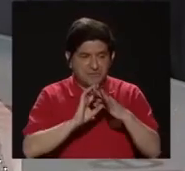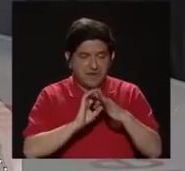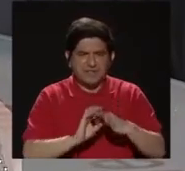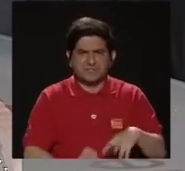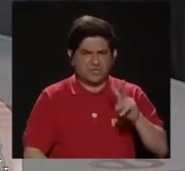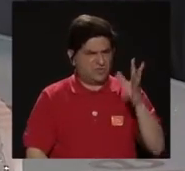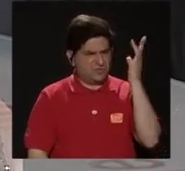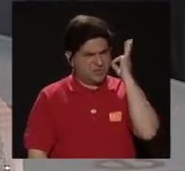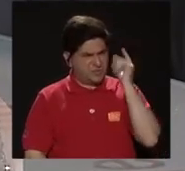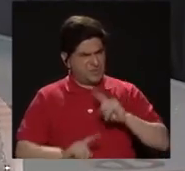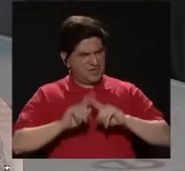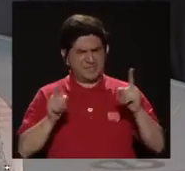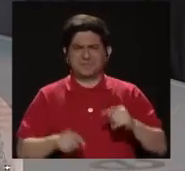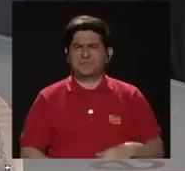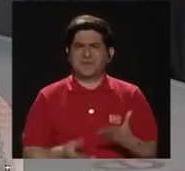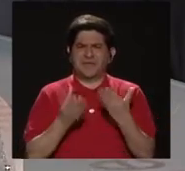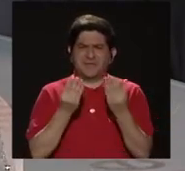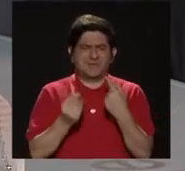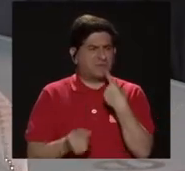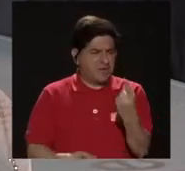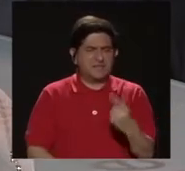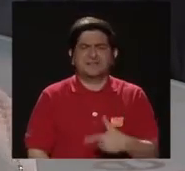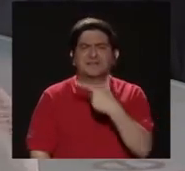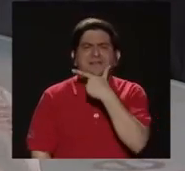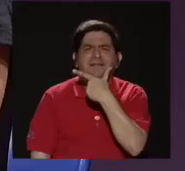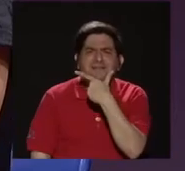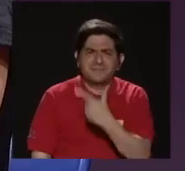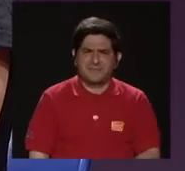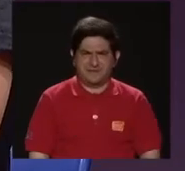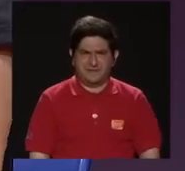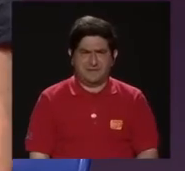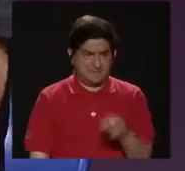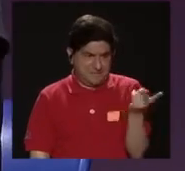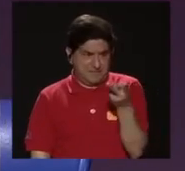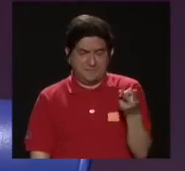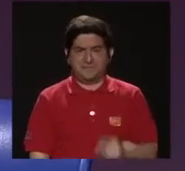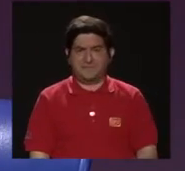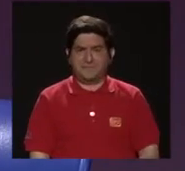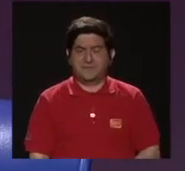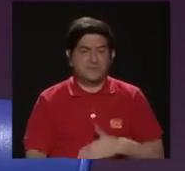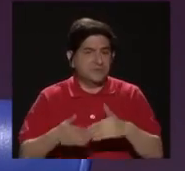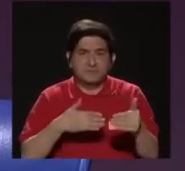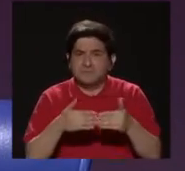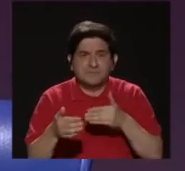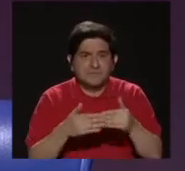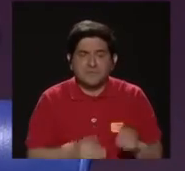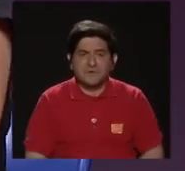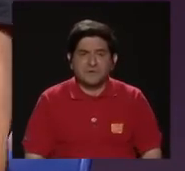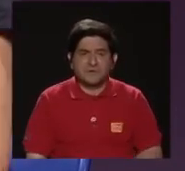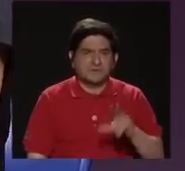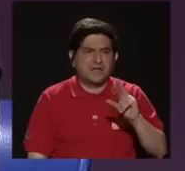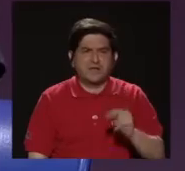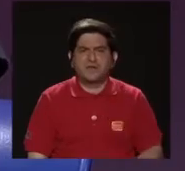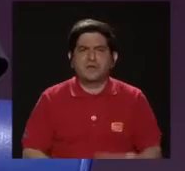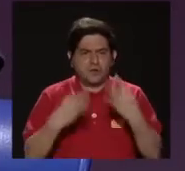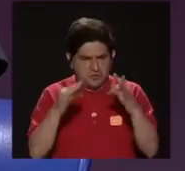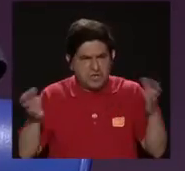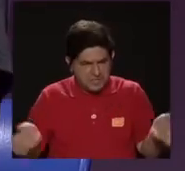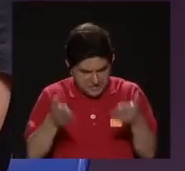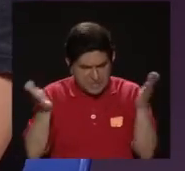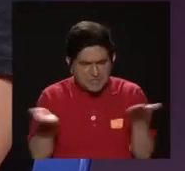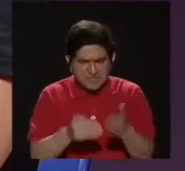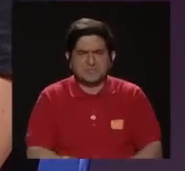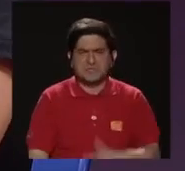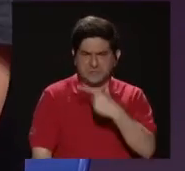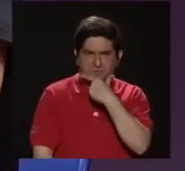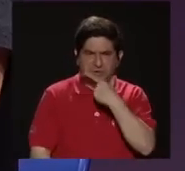entre dos mujeres, pero como que hay temor a decir, es una relación lésbica, es una relación entre lesbianas, aunque no es, ¿verdad?, una apología al lesbianismo, como